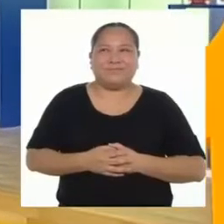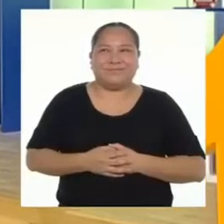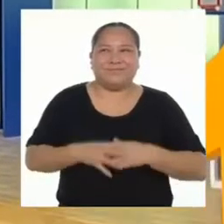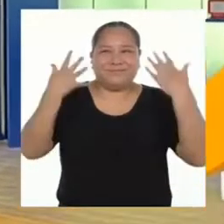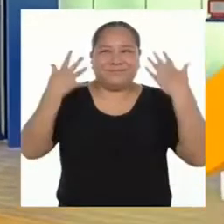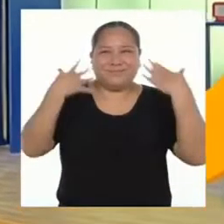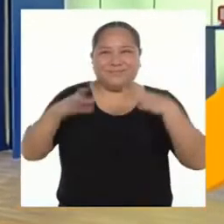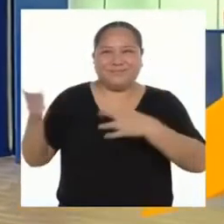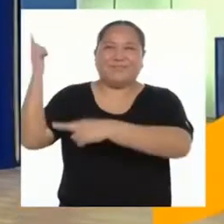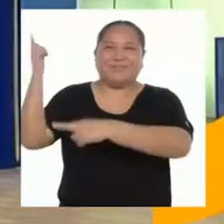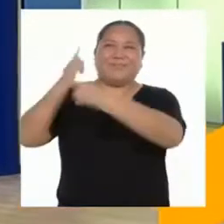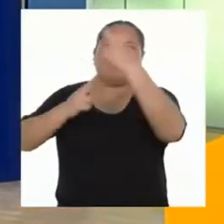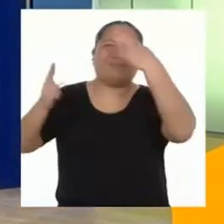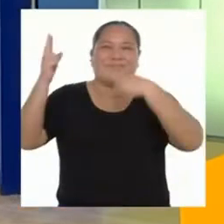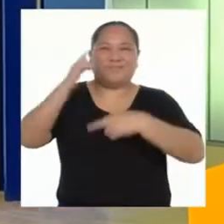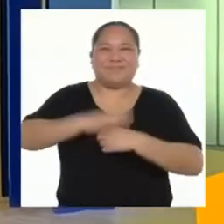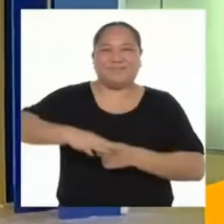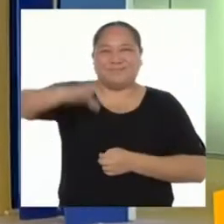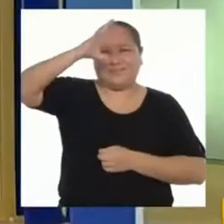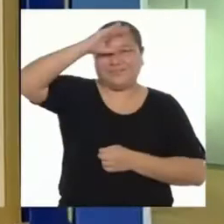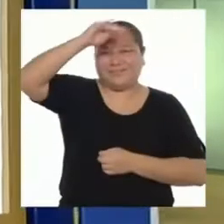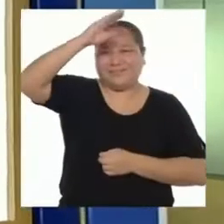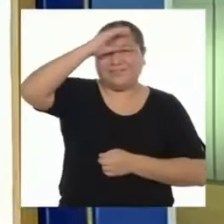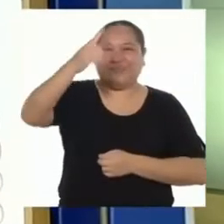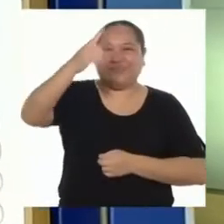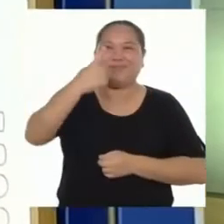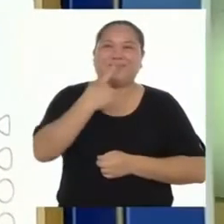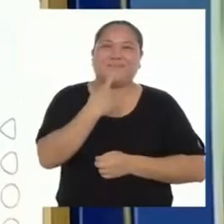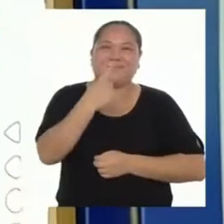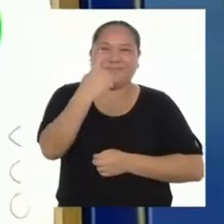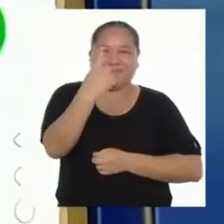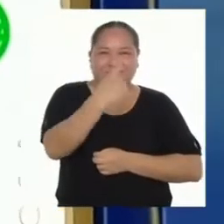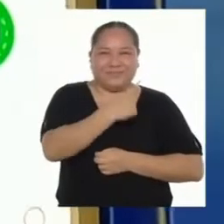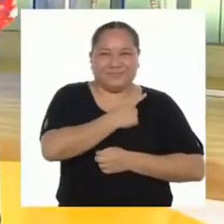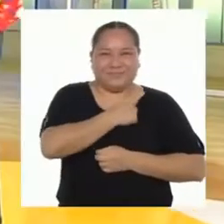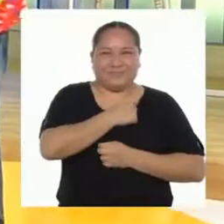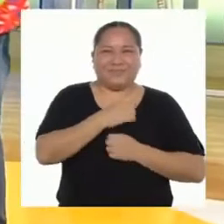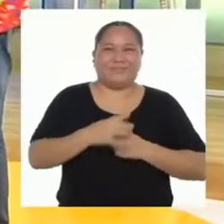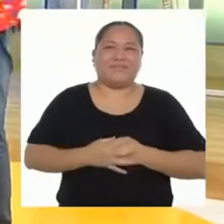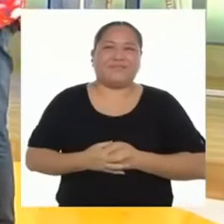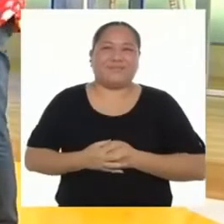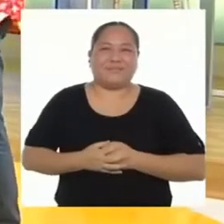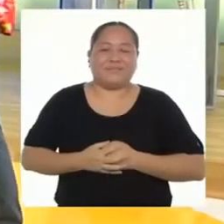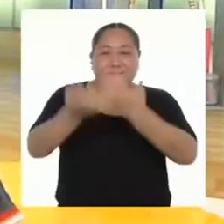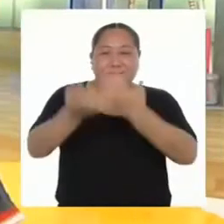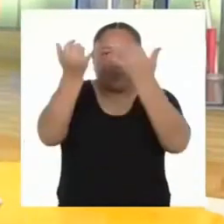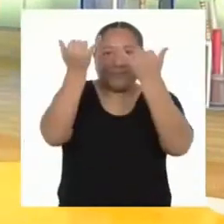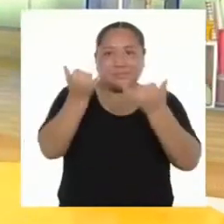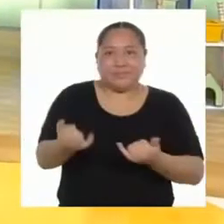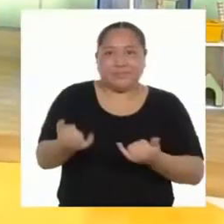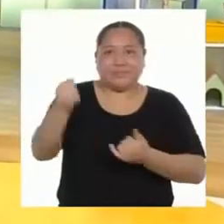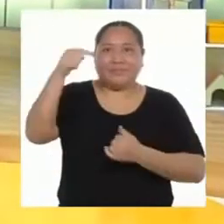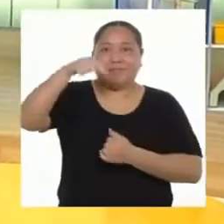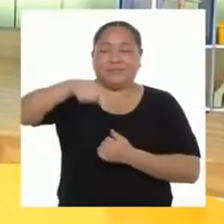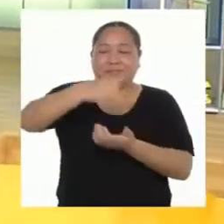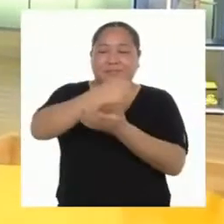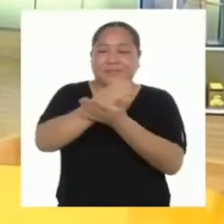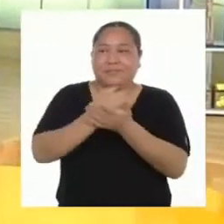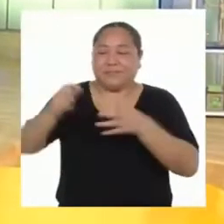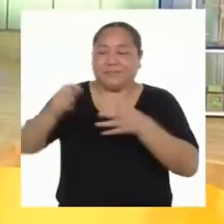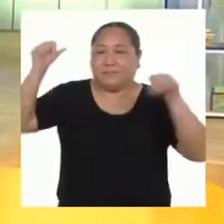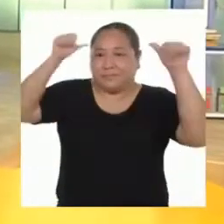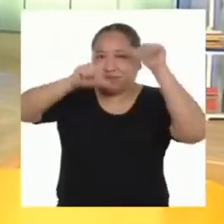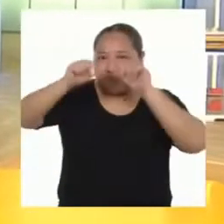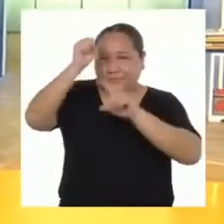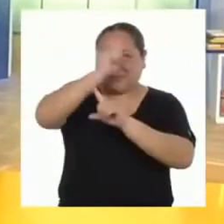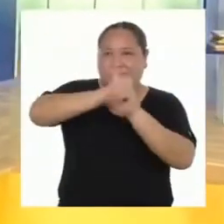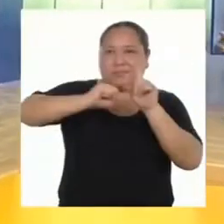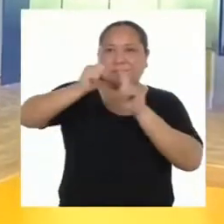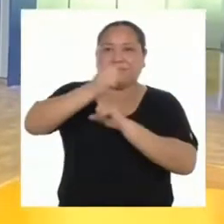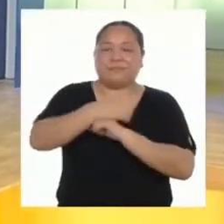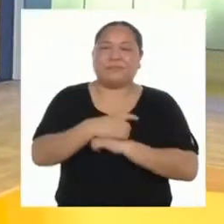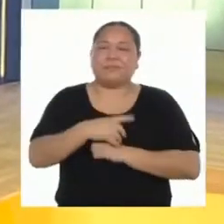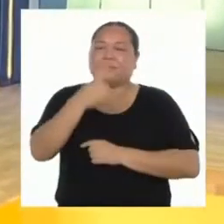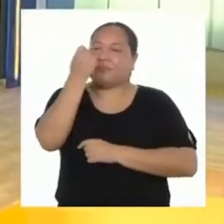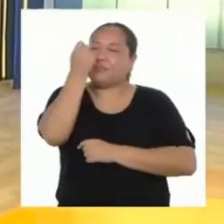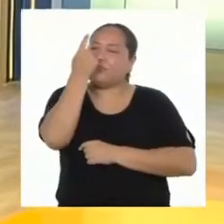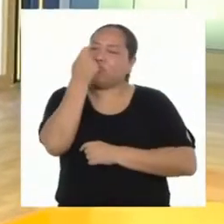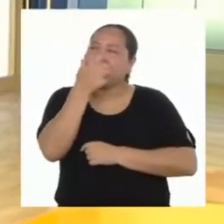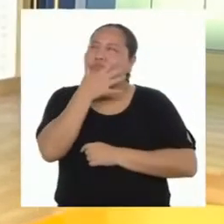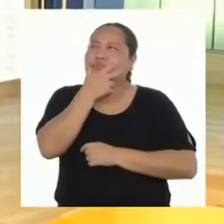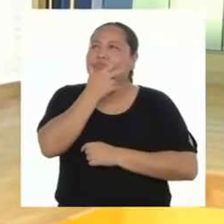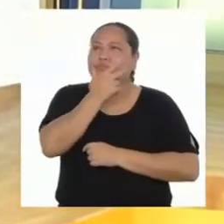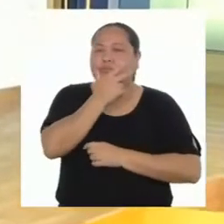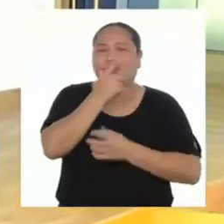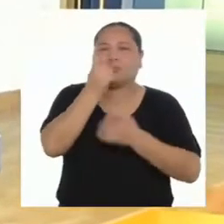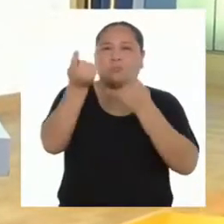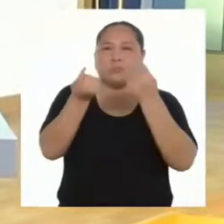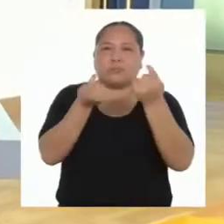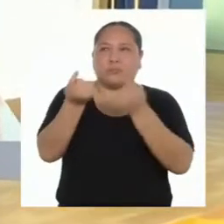Y estamos de vuelta, chicas y chicos de primero de secundaria. Hoy, en el área de ciencias sociales, estamos comprendiendo